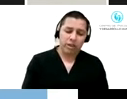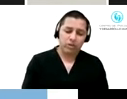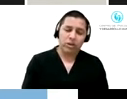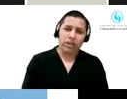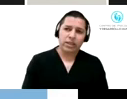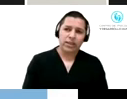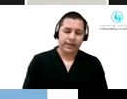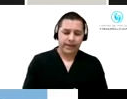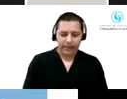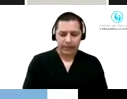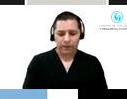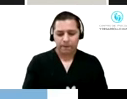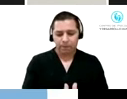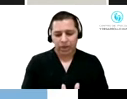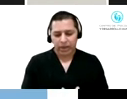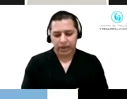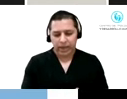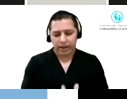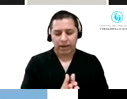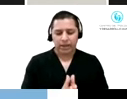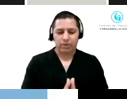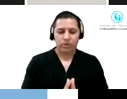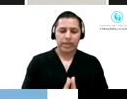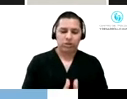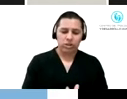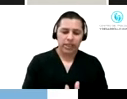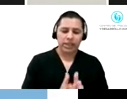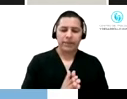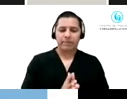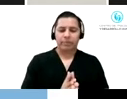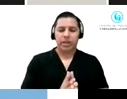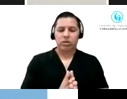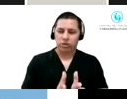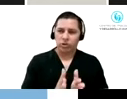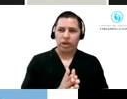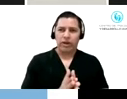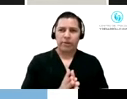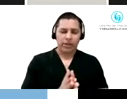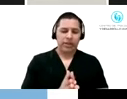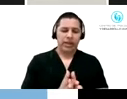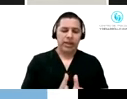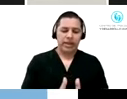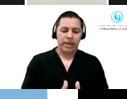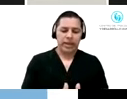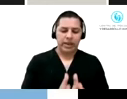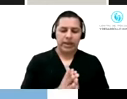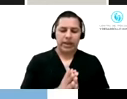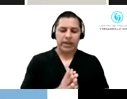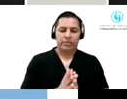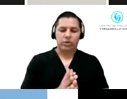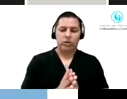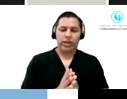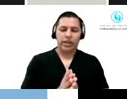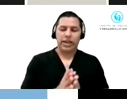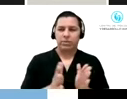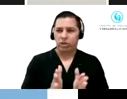ha correspondido atender, qué sé yo, que la esposa es docente, conservó su trabajo, y el